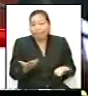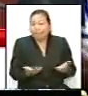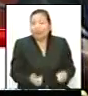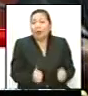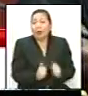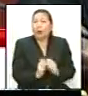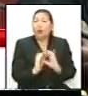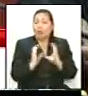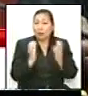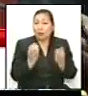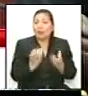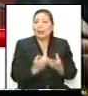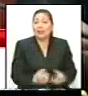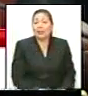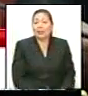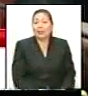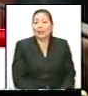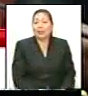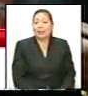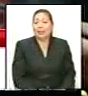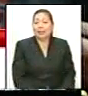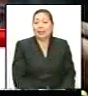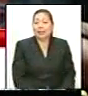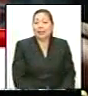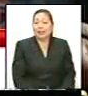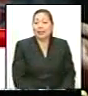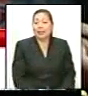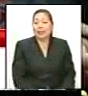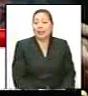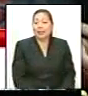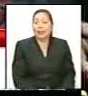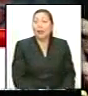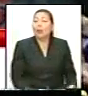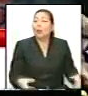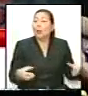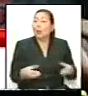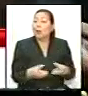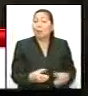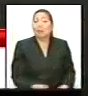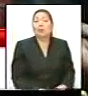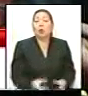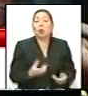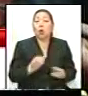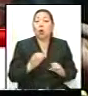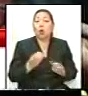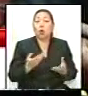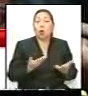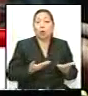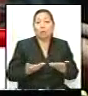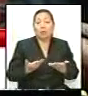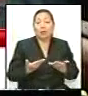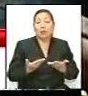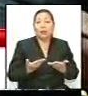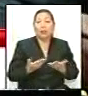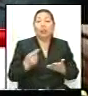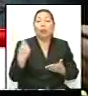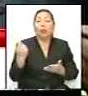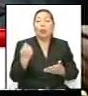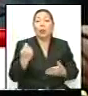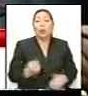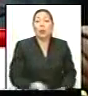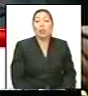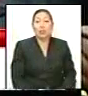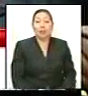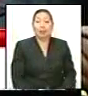con el Congreso en una citación de la Comisión de Comercio Exterior en la ciudad de Trujillo, a la